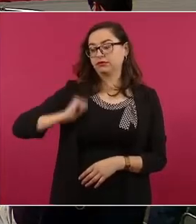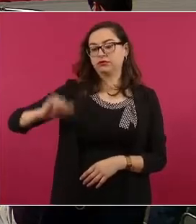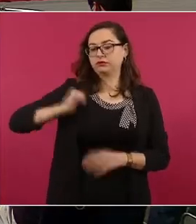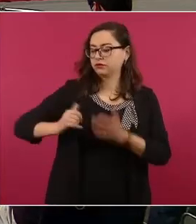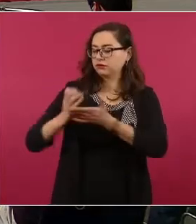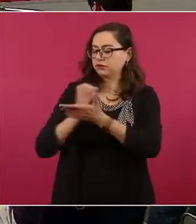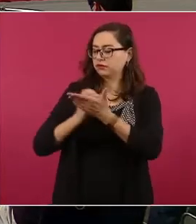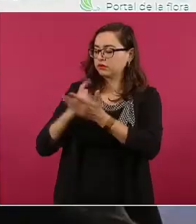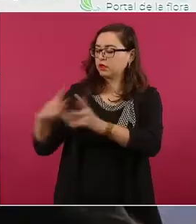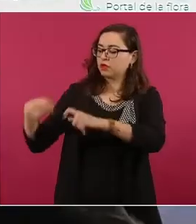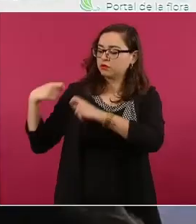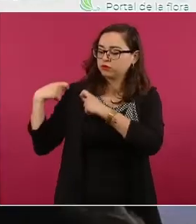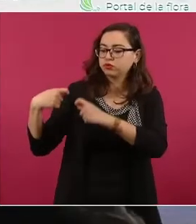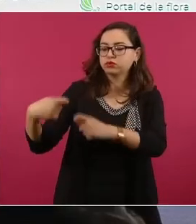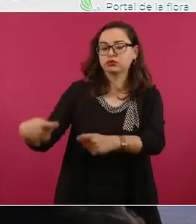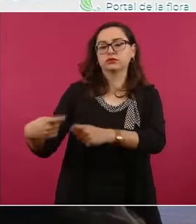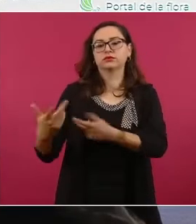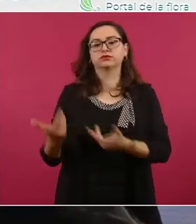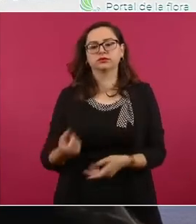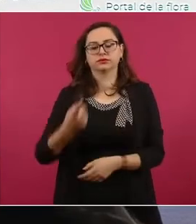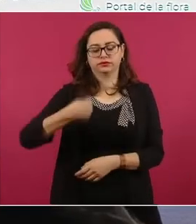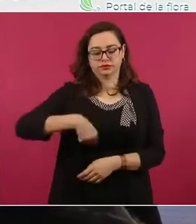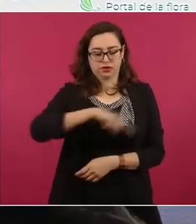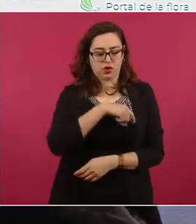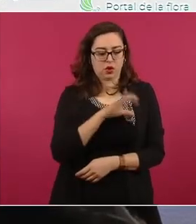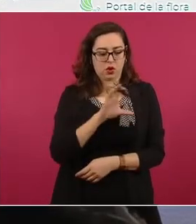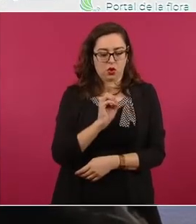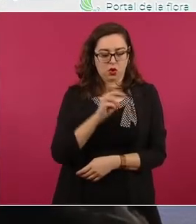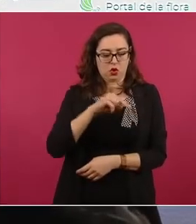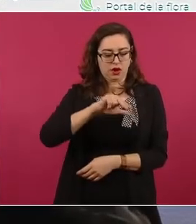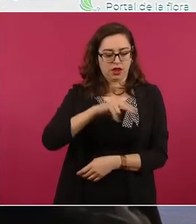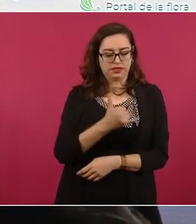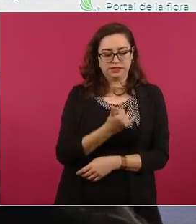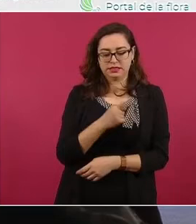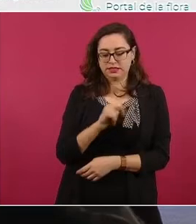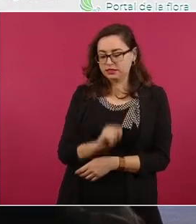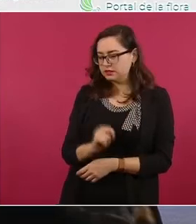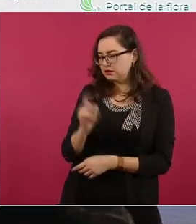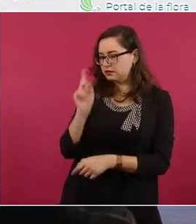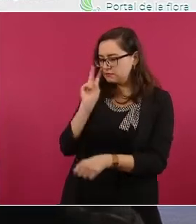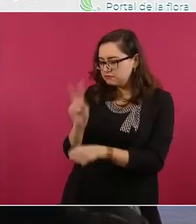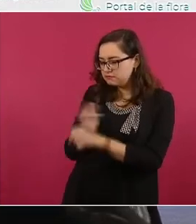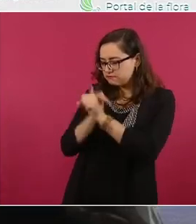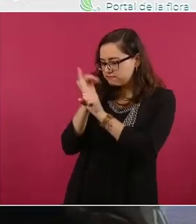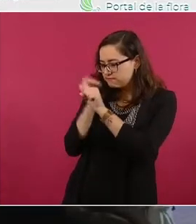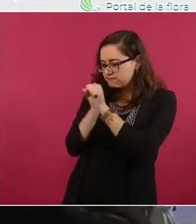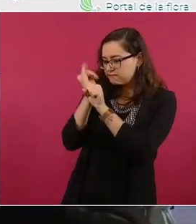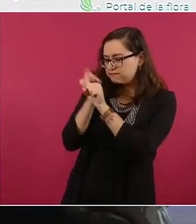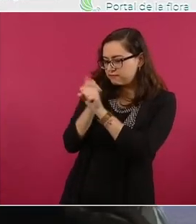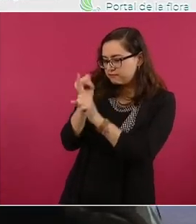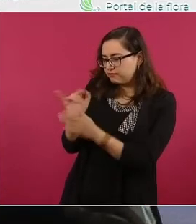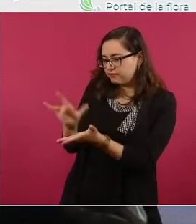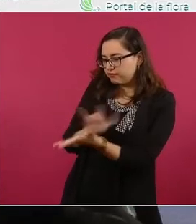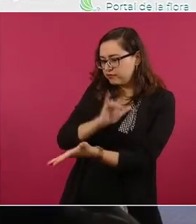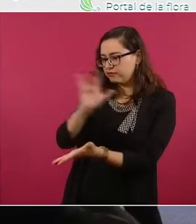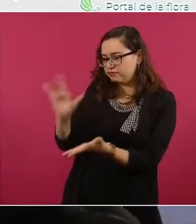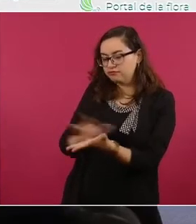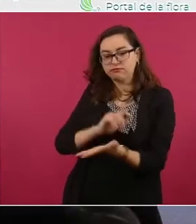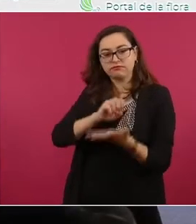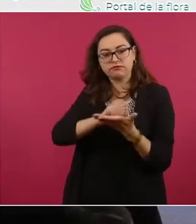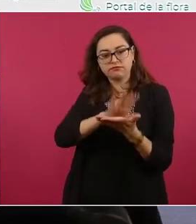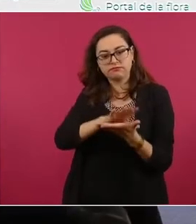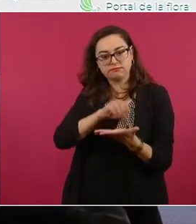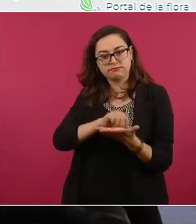de México, en el CONACYT nos hemos dado a la tarea de documentar de una manera sistemática y rigurosa toda